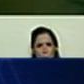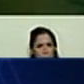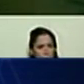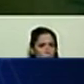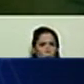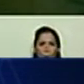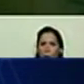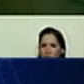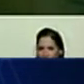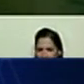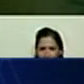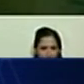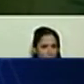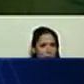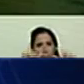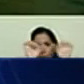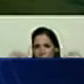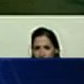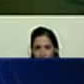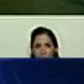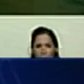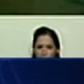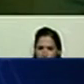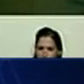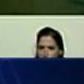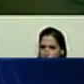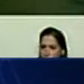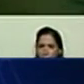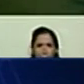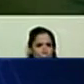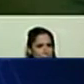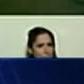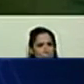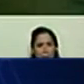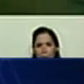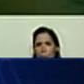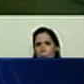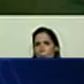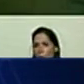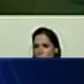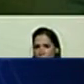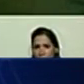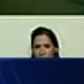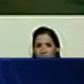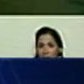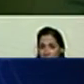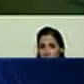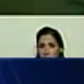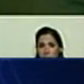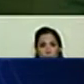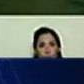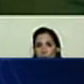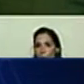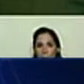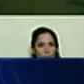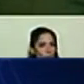nuestro propio sistema y de resolver nosotros nuestros propios problemas, ese derecho es